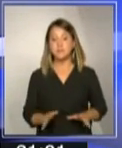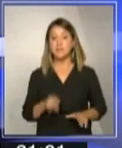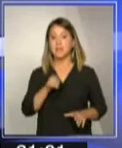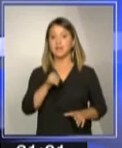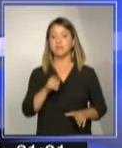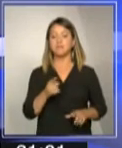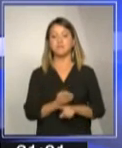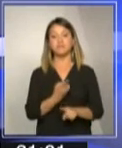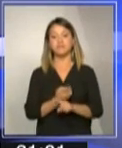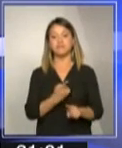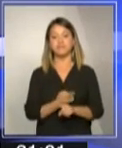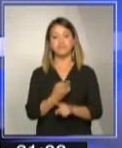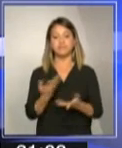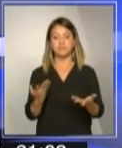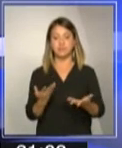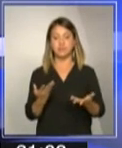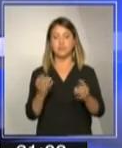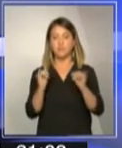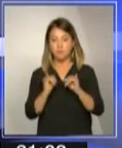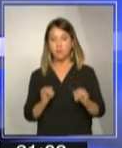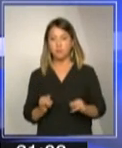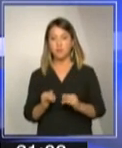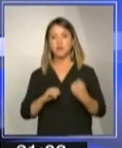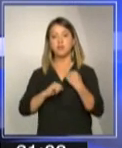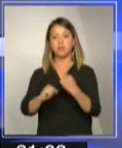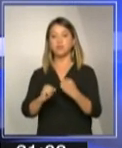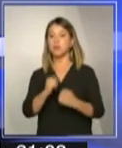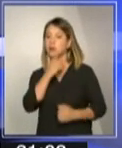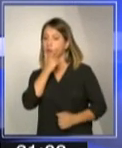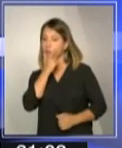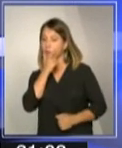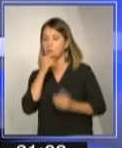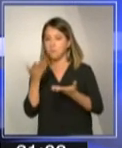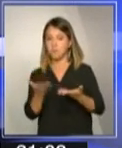debate político es la fórmula contra la incertidumbre. Bienvenidos a CNN Prime.